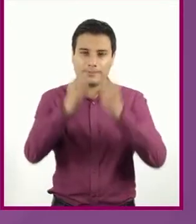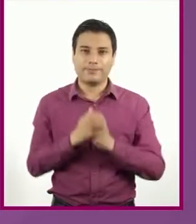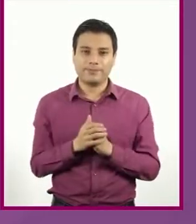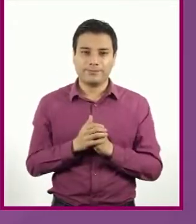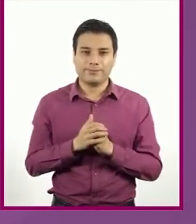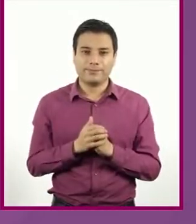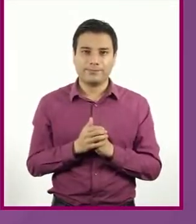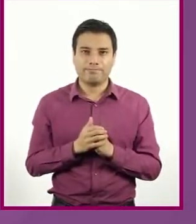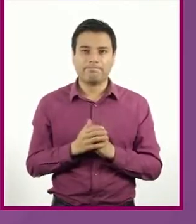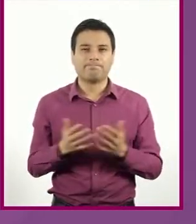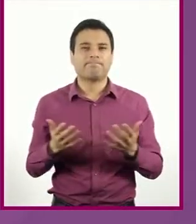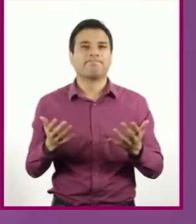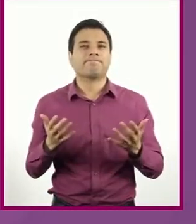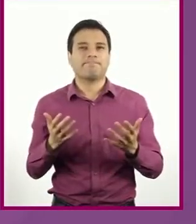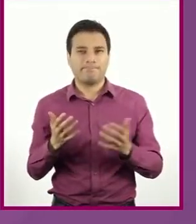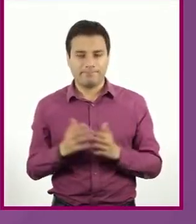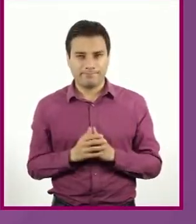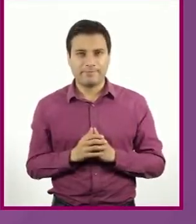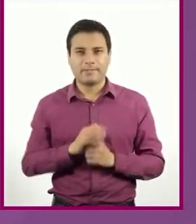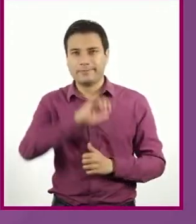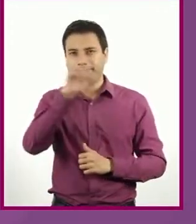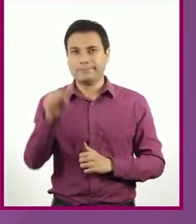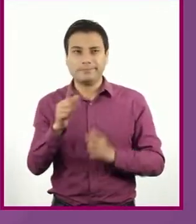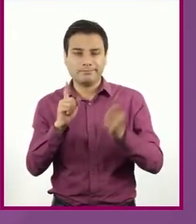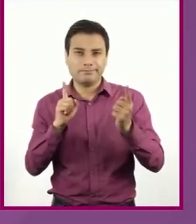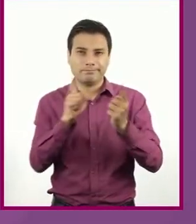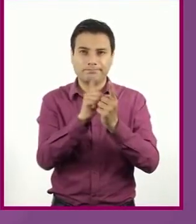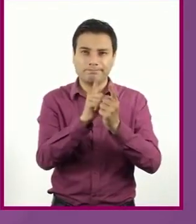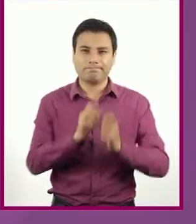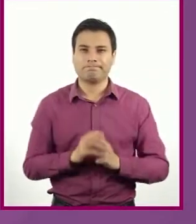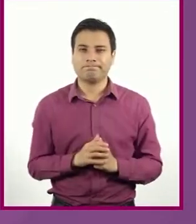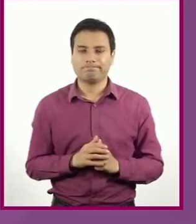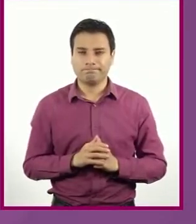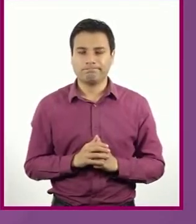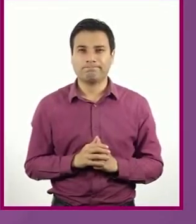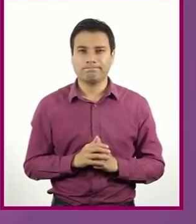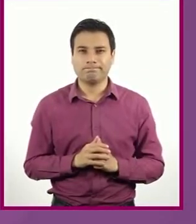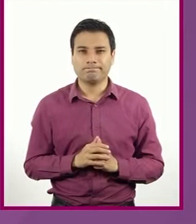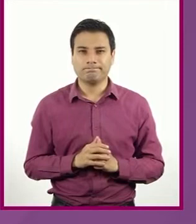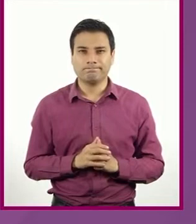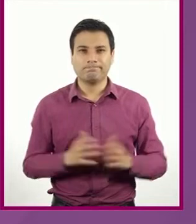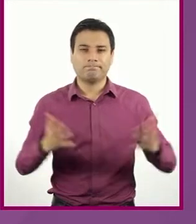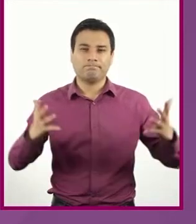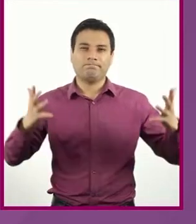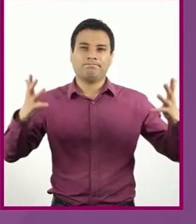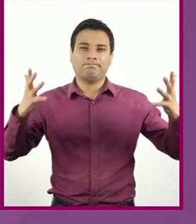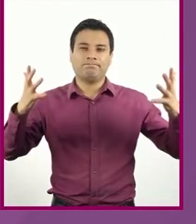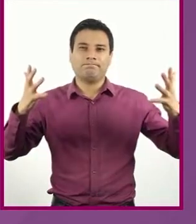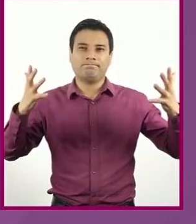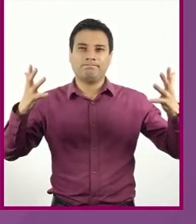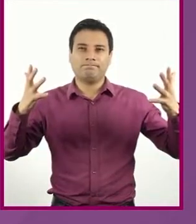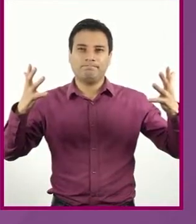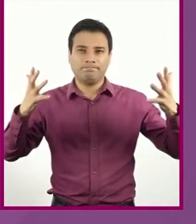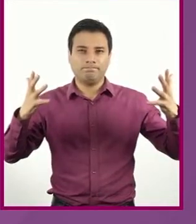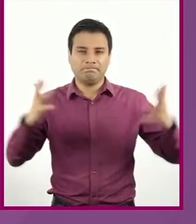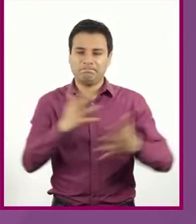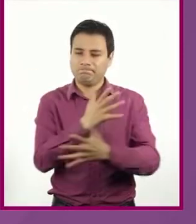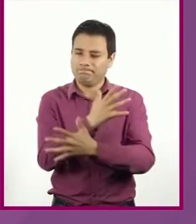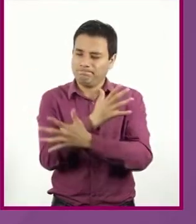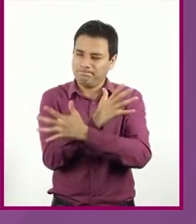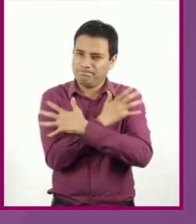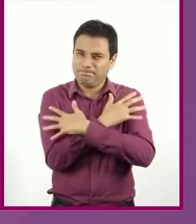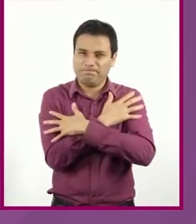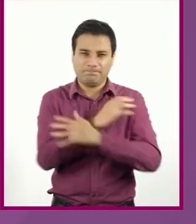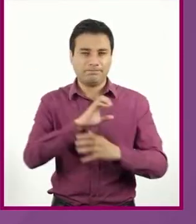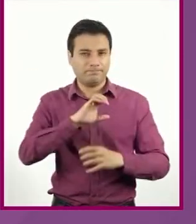Gilgamesh dio un paso hacia Enkidu. Se detuvo, extendió los brazos y lo estrechó con